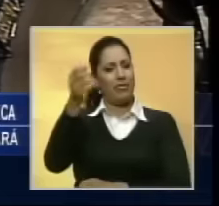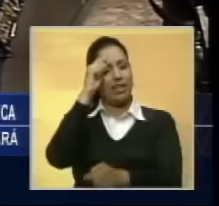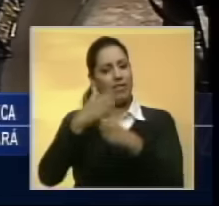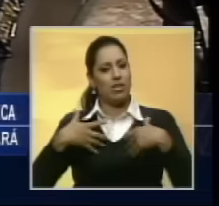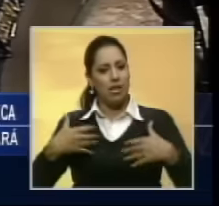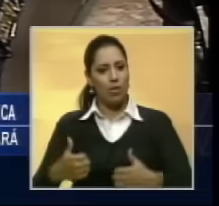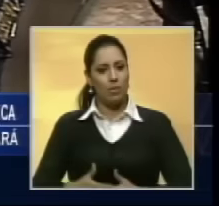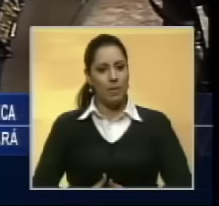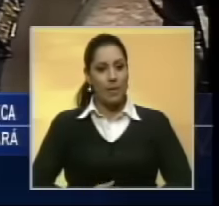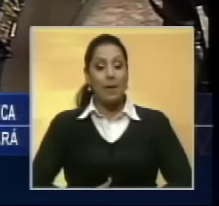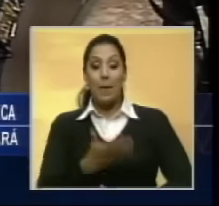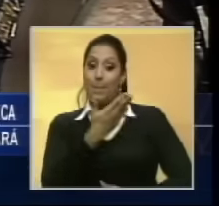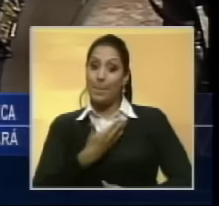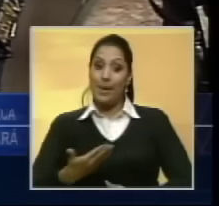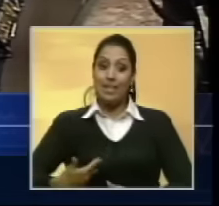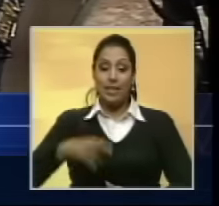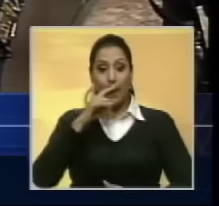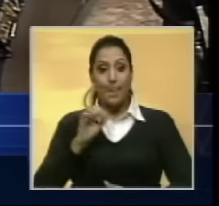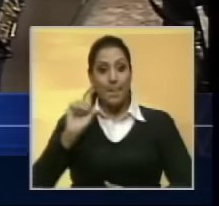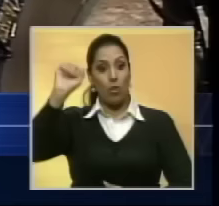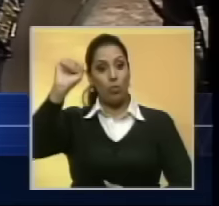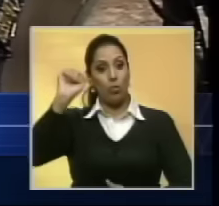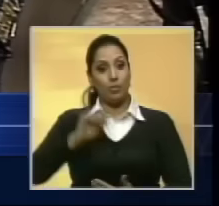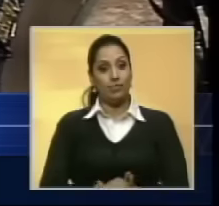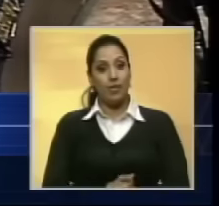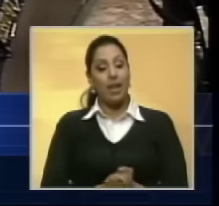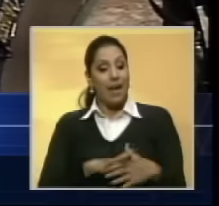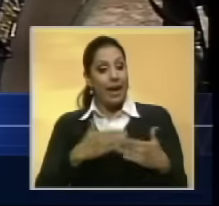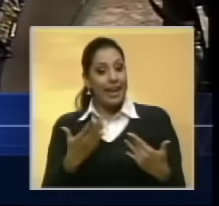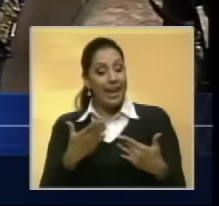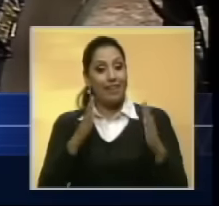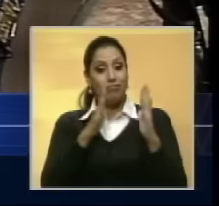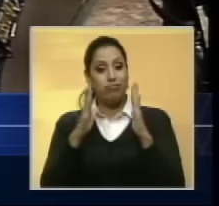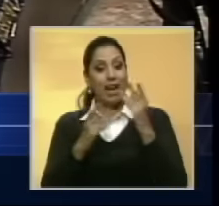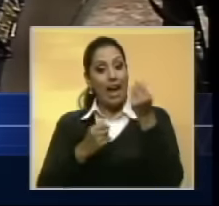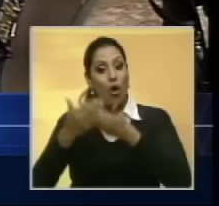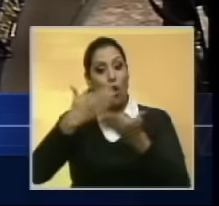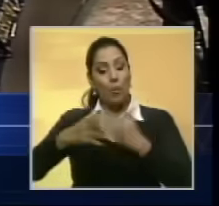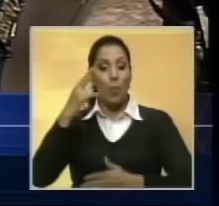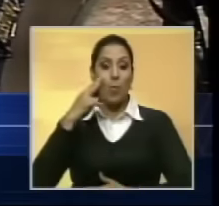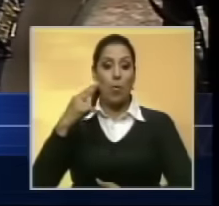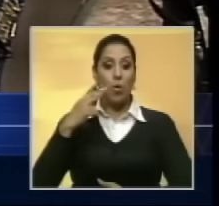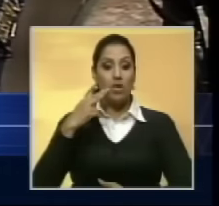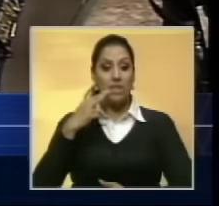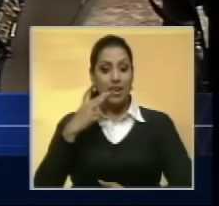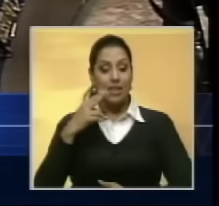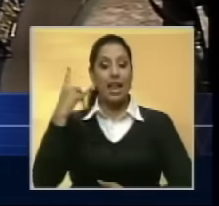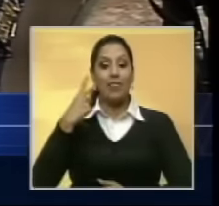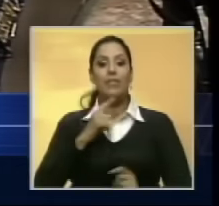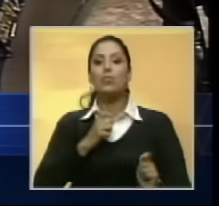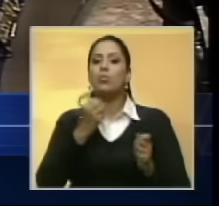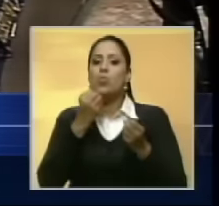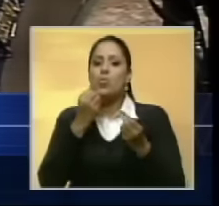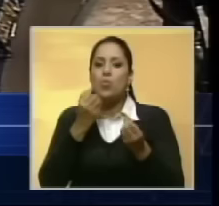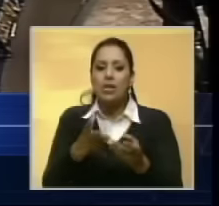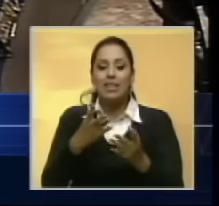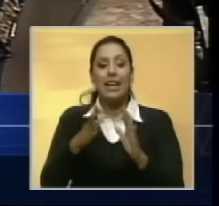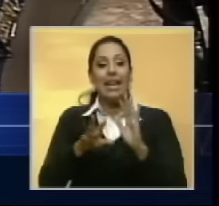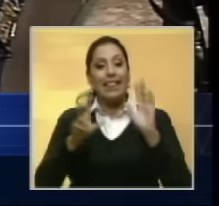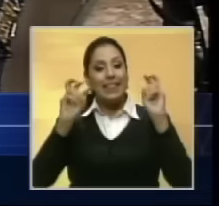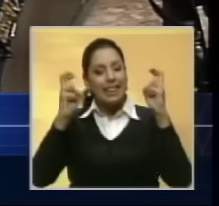salud. El presidente Nicolás Maduro, a través de la agenda económica bolivariana, ha definido